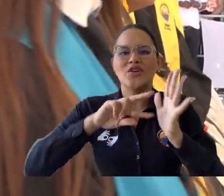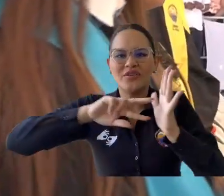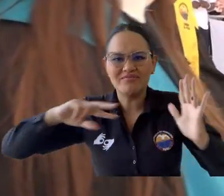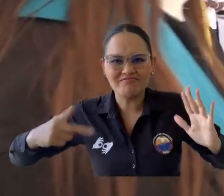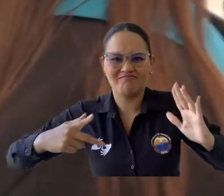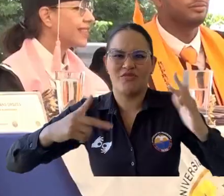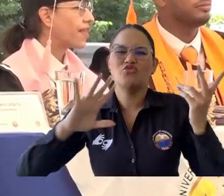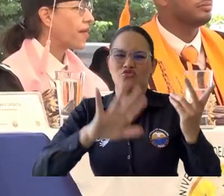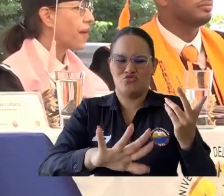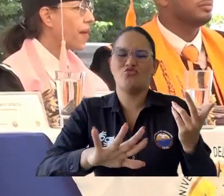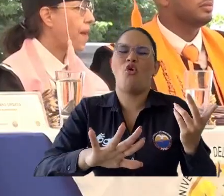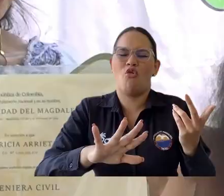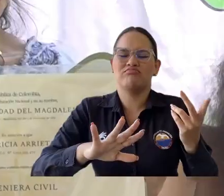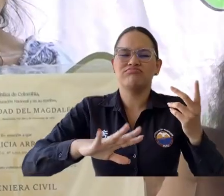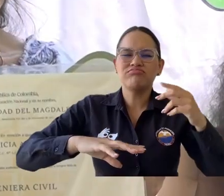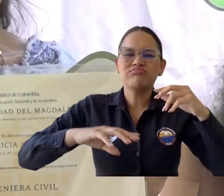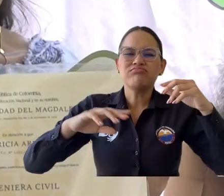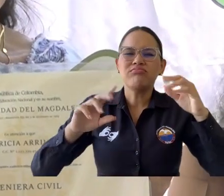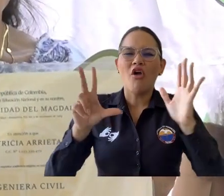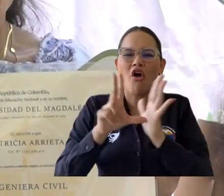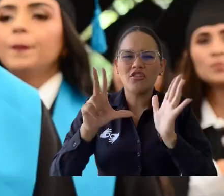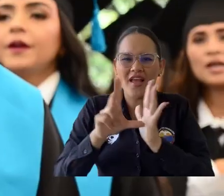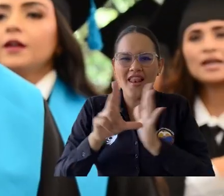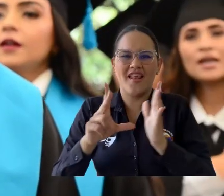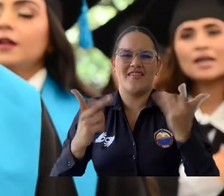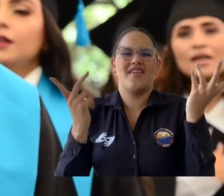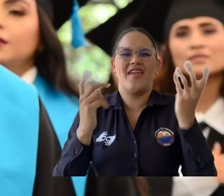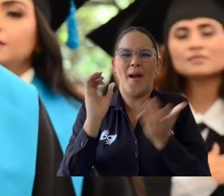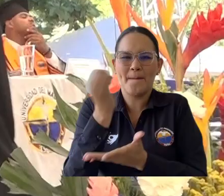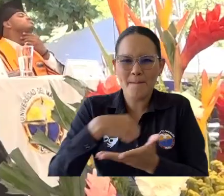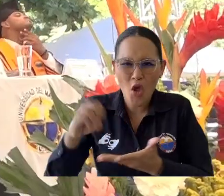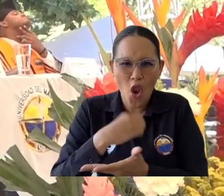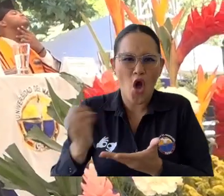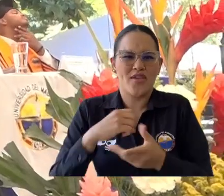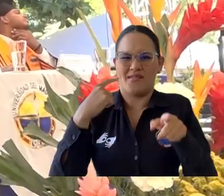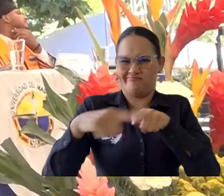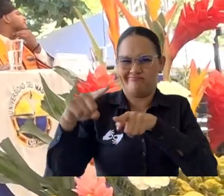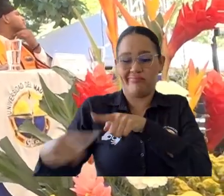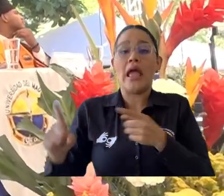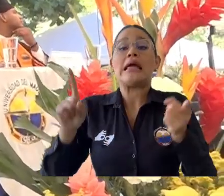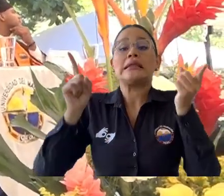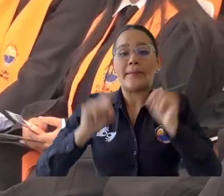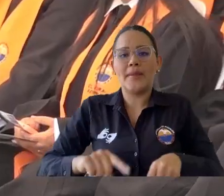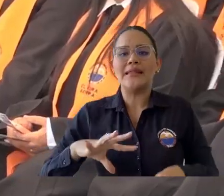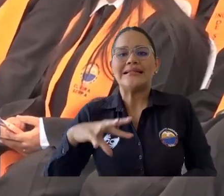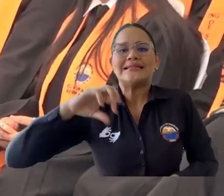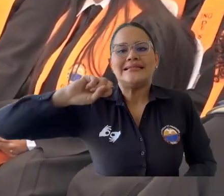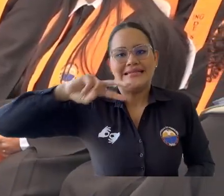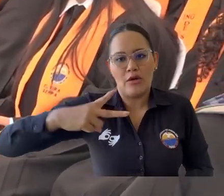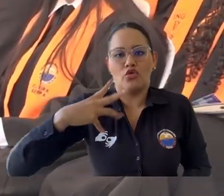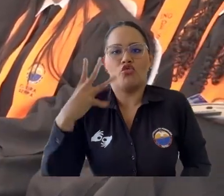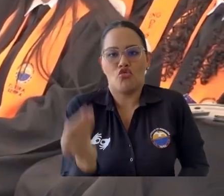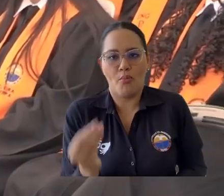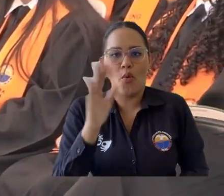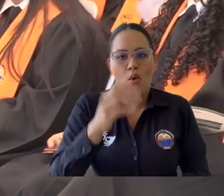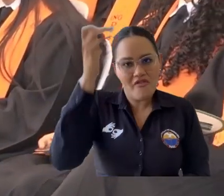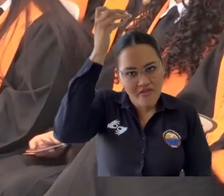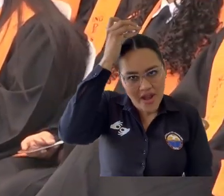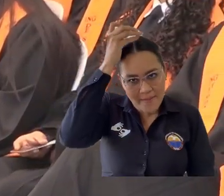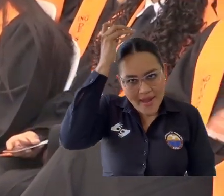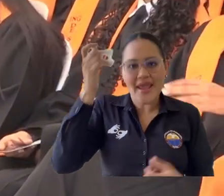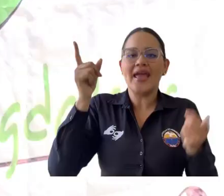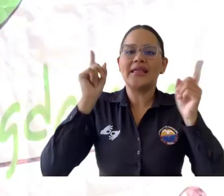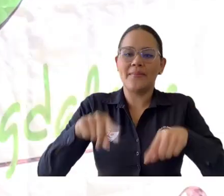administración de empresas turísticas y hoteleras, ingeniería civil, biología y administración de empresas, así como la segunda cohorte de contaduría pública